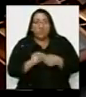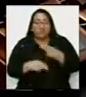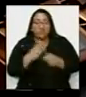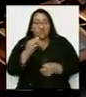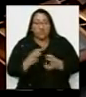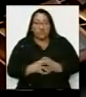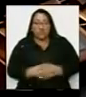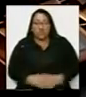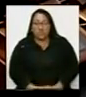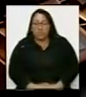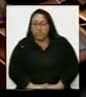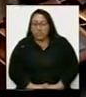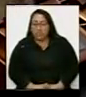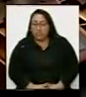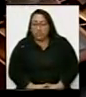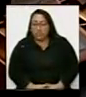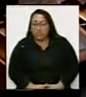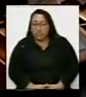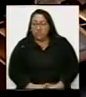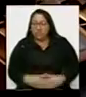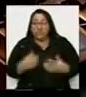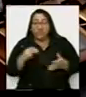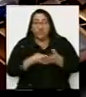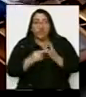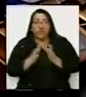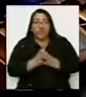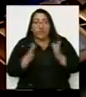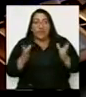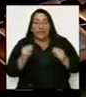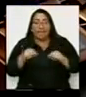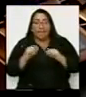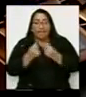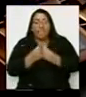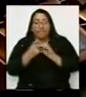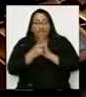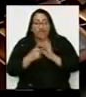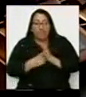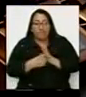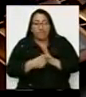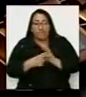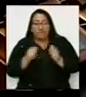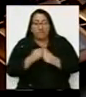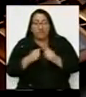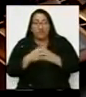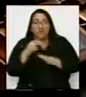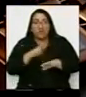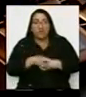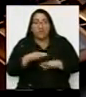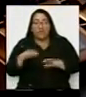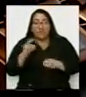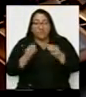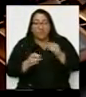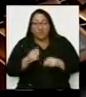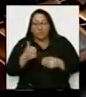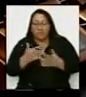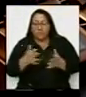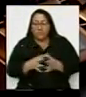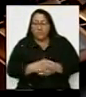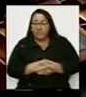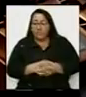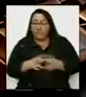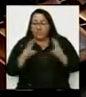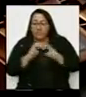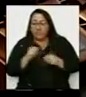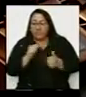de Justicia, que ha sido ampliamente debatida por parte de este grupo dictaminador respecto de la naturaleza jurídica y otros aspectos, la